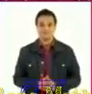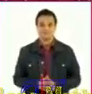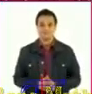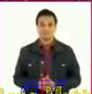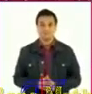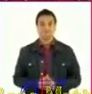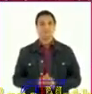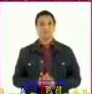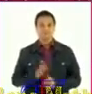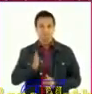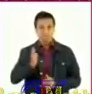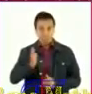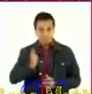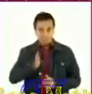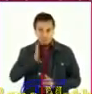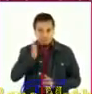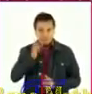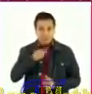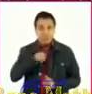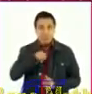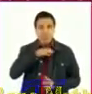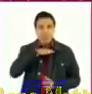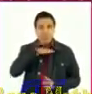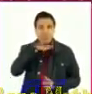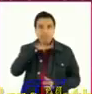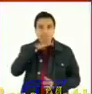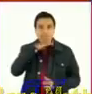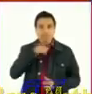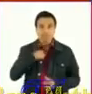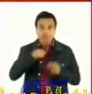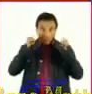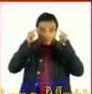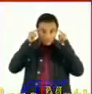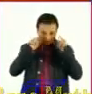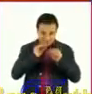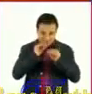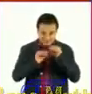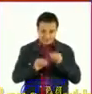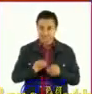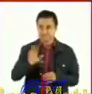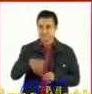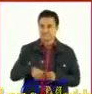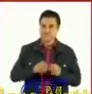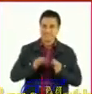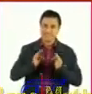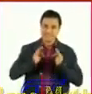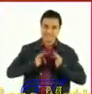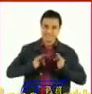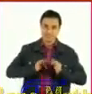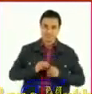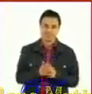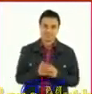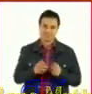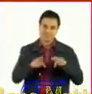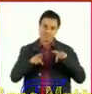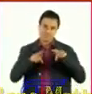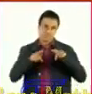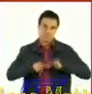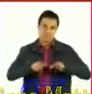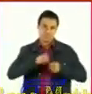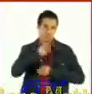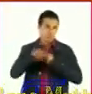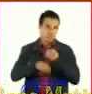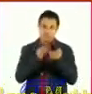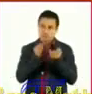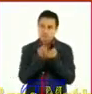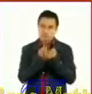Ah, caray, ni cuenta me había dado con lo concentrado que estaba. No te preocupes, a todo el mundo le pasa, pero